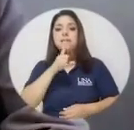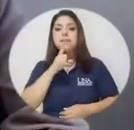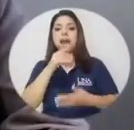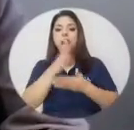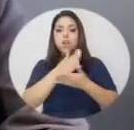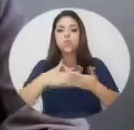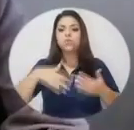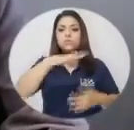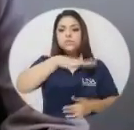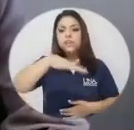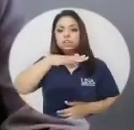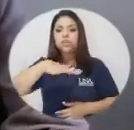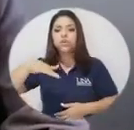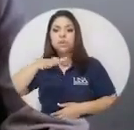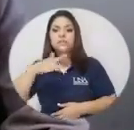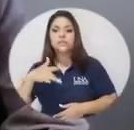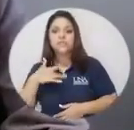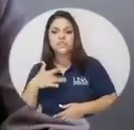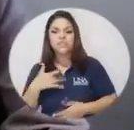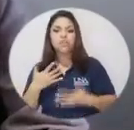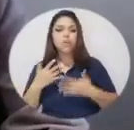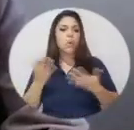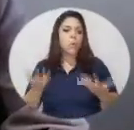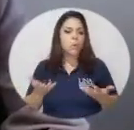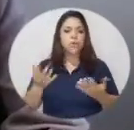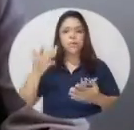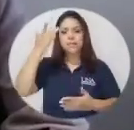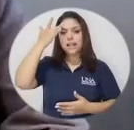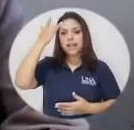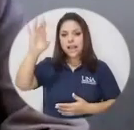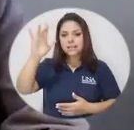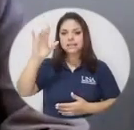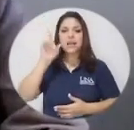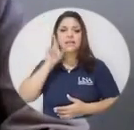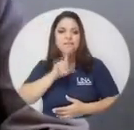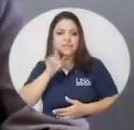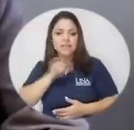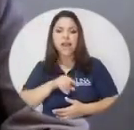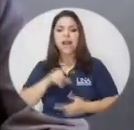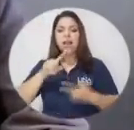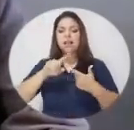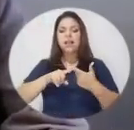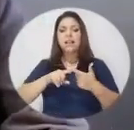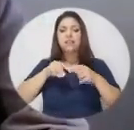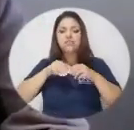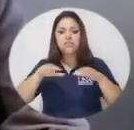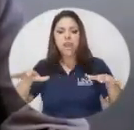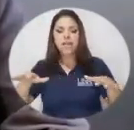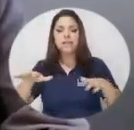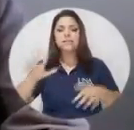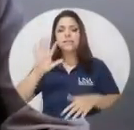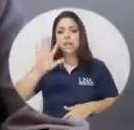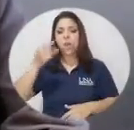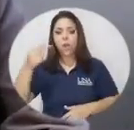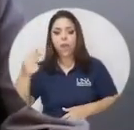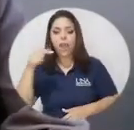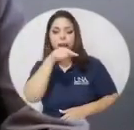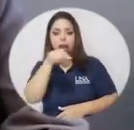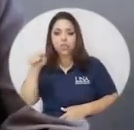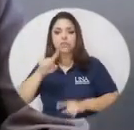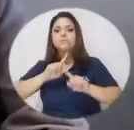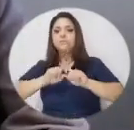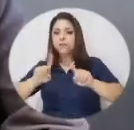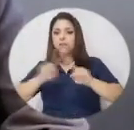cuando mencionaba de inversiones, en sectores muy sensibles como inteligencia artificial, como las redes 5G, que han creado